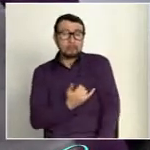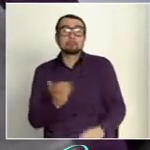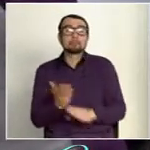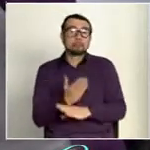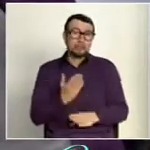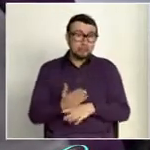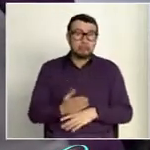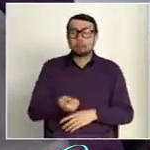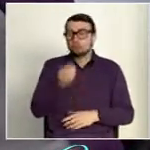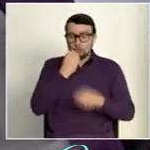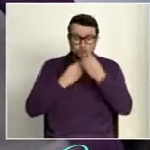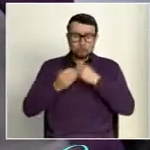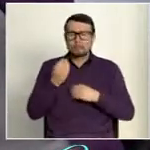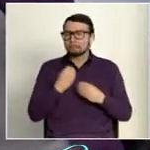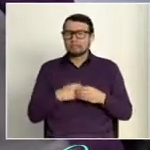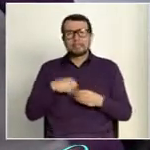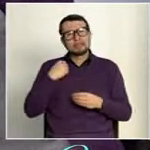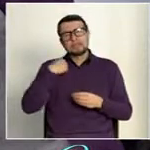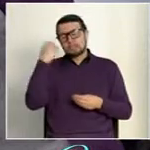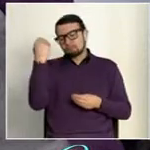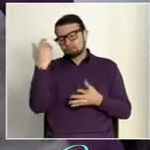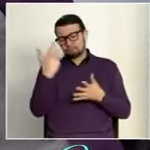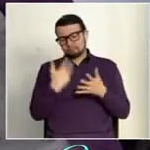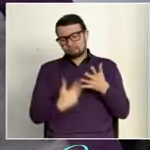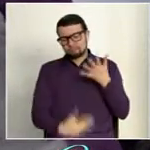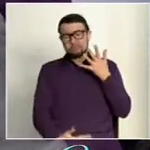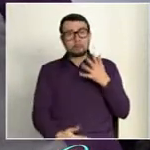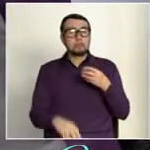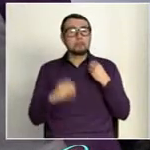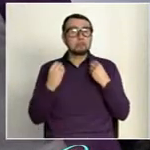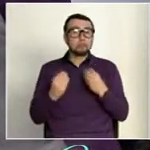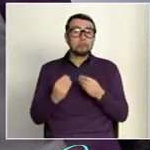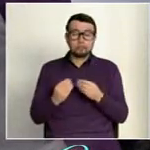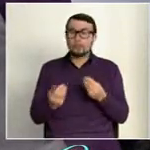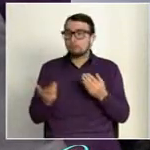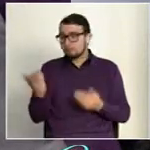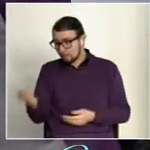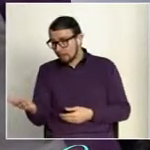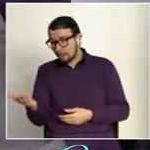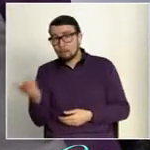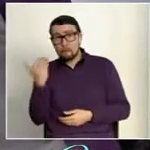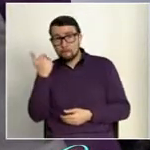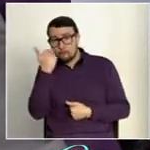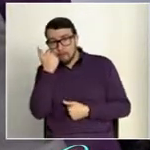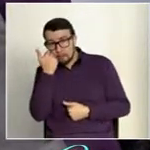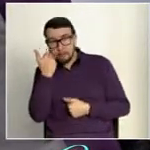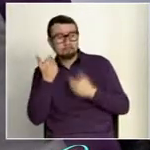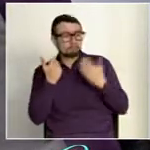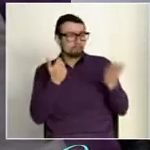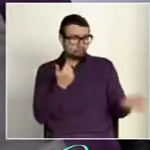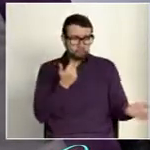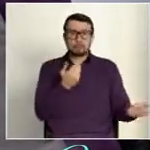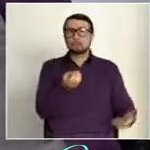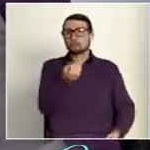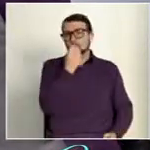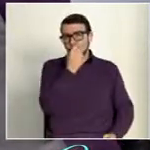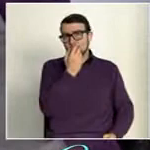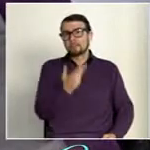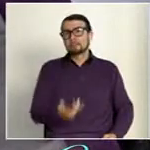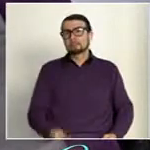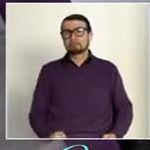alimentación. Y así me gastaría todo el resto del programa hablando del paralelo de las enfermedades que están relacionadas con la